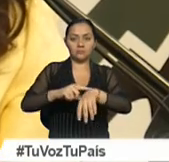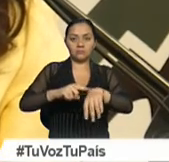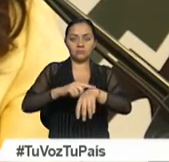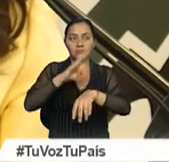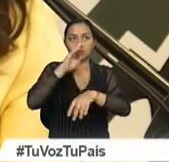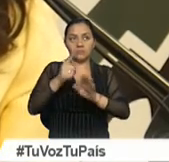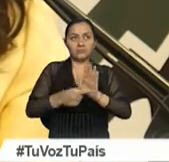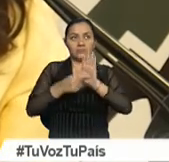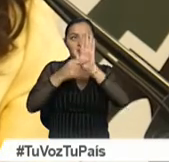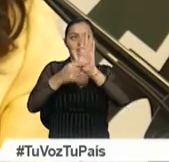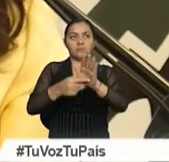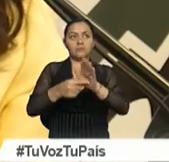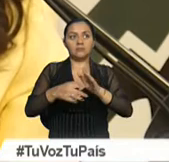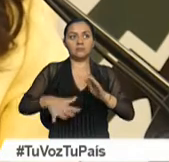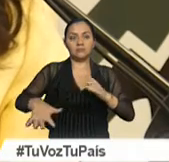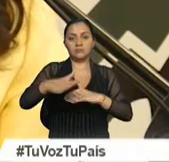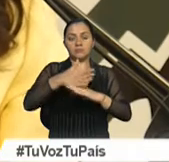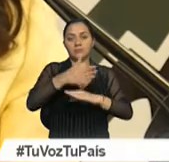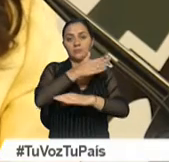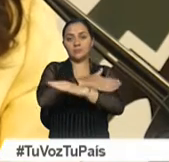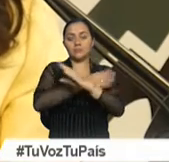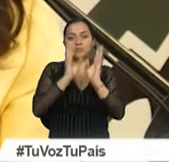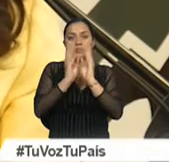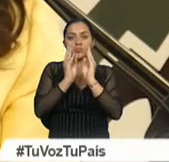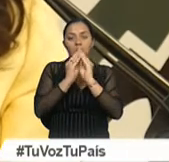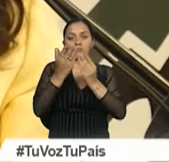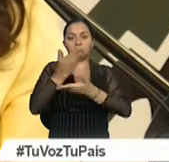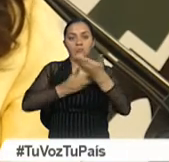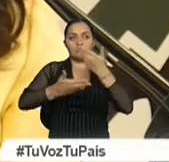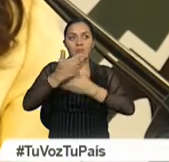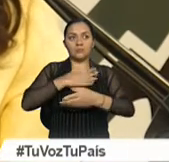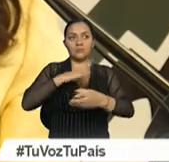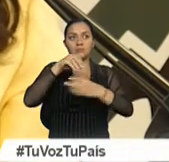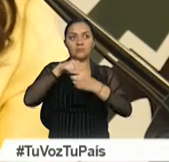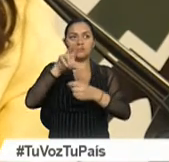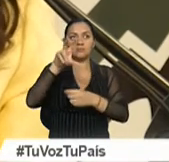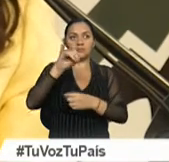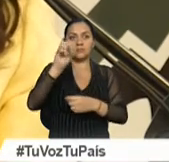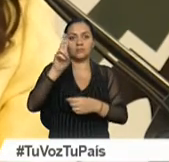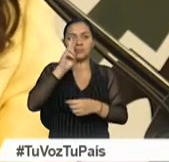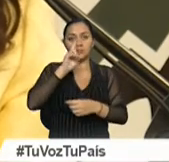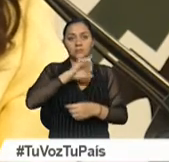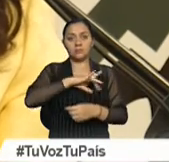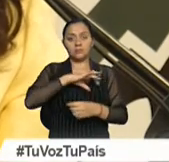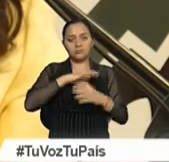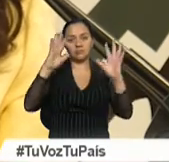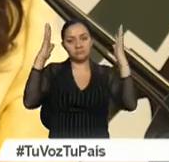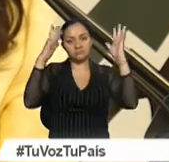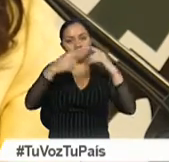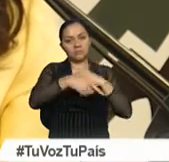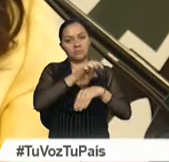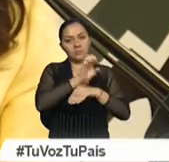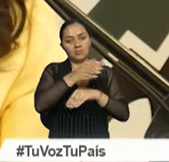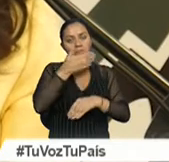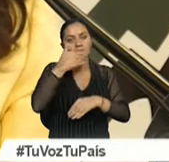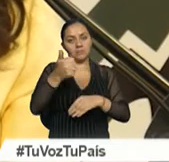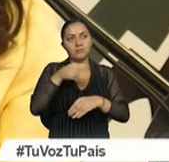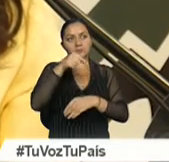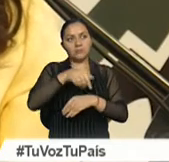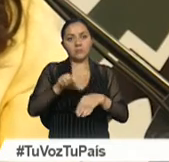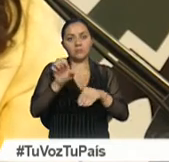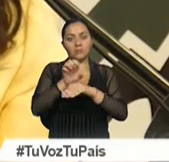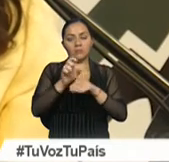mencionado en el anterior Congreso de Cámaras realizado el pasado 30 de junio en Chile, del cual somos parte, como